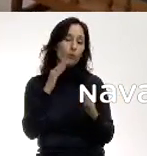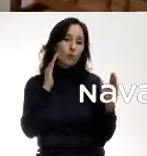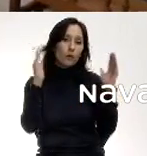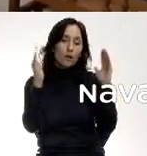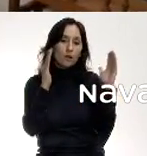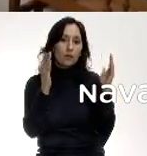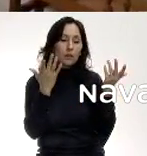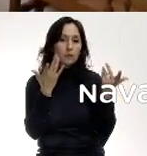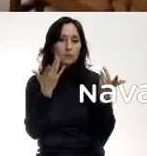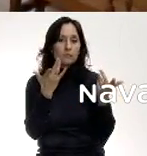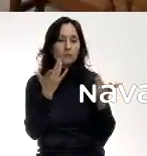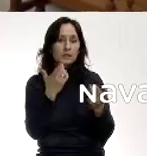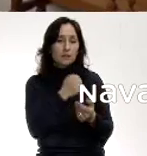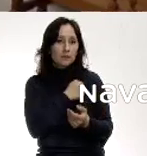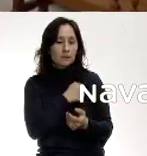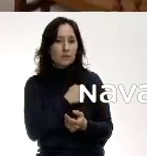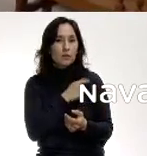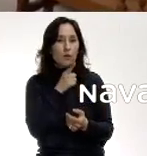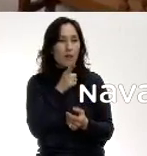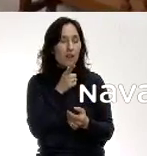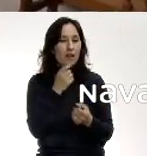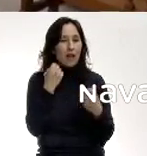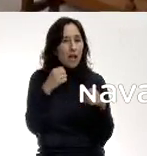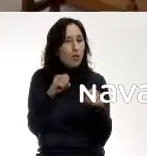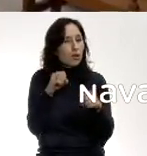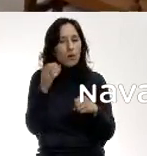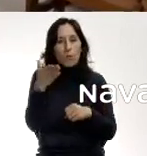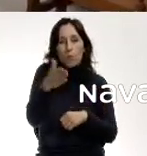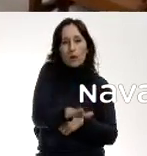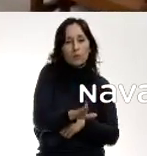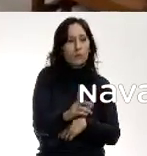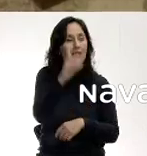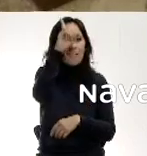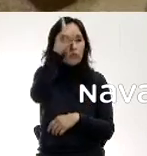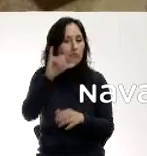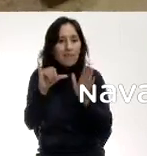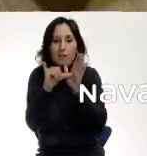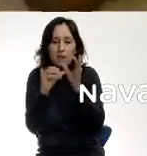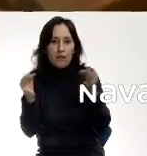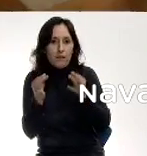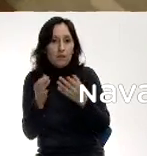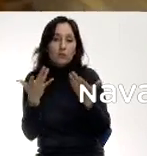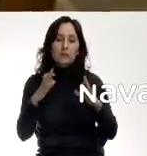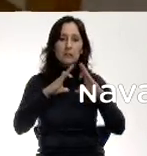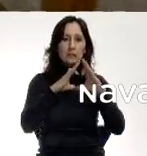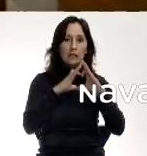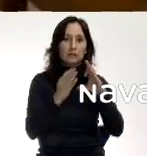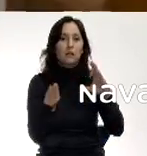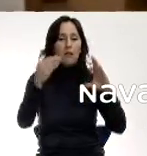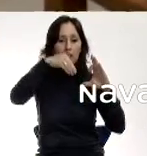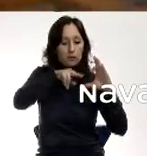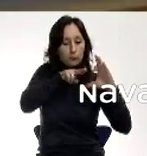era frecuente estar cerca de Dios incluso muerto. Era lo propio enterrarse en una iglesia. Estamos viendo lo que es un enterramiento